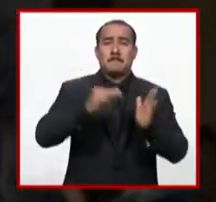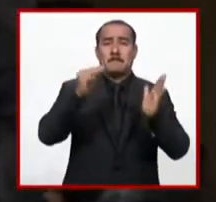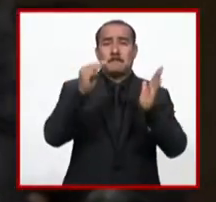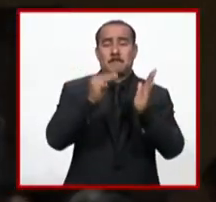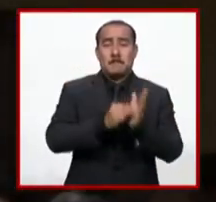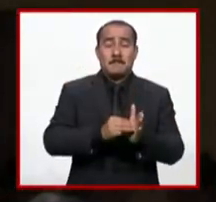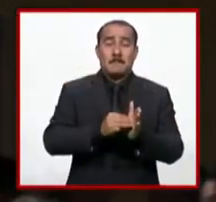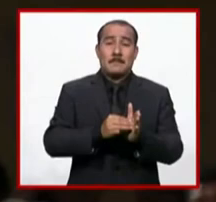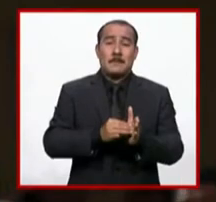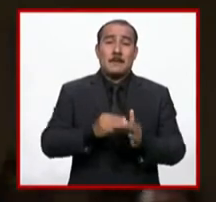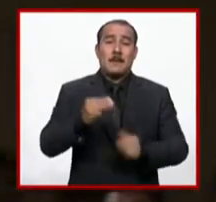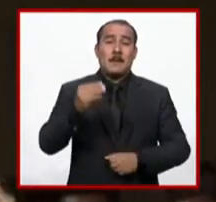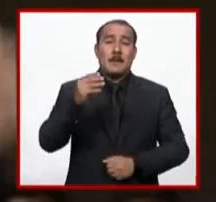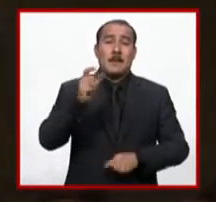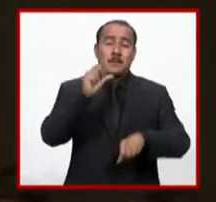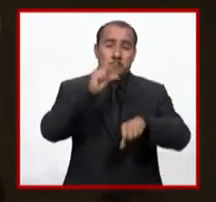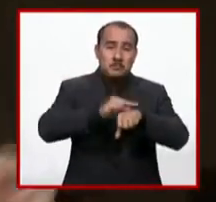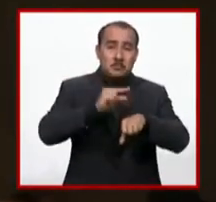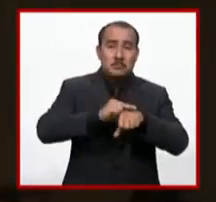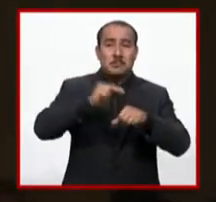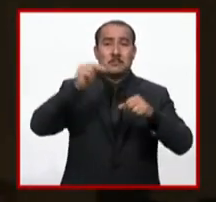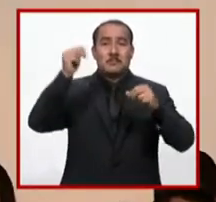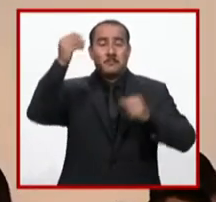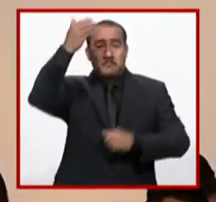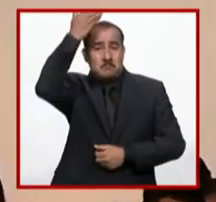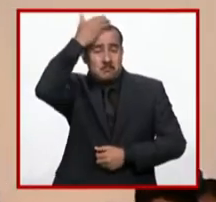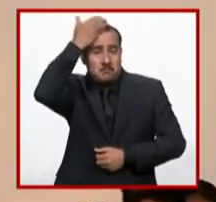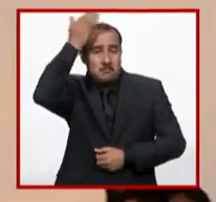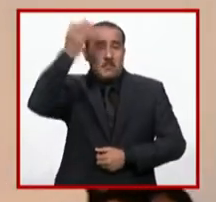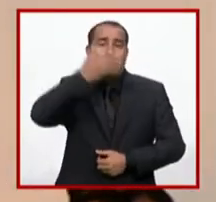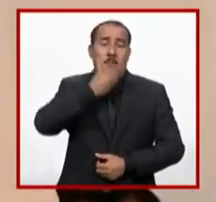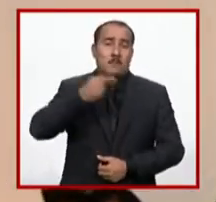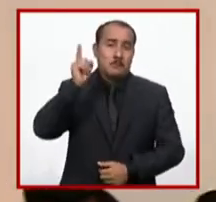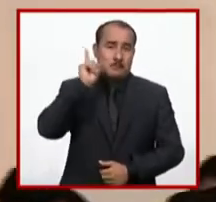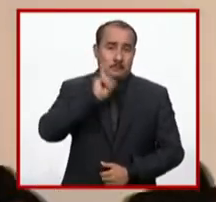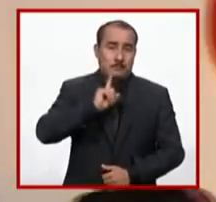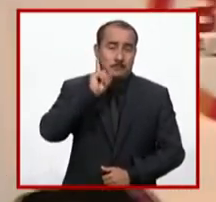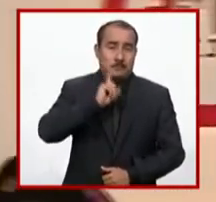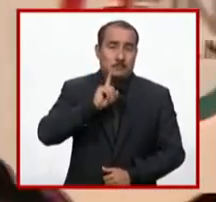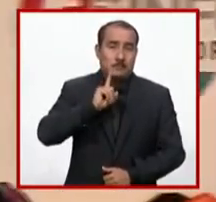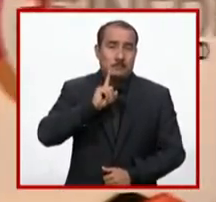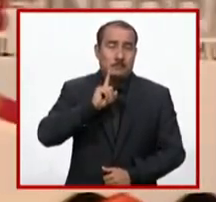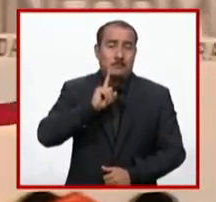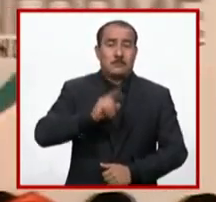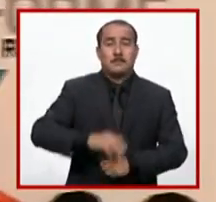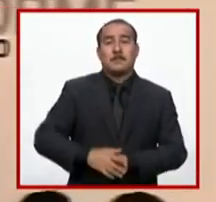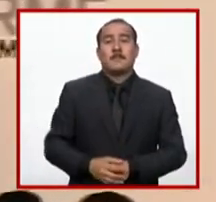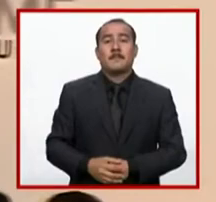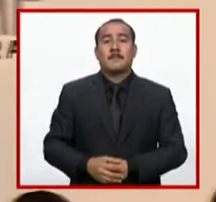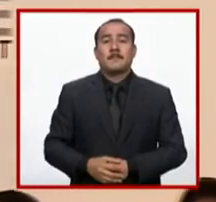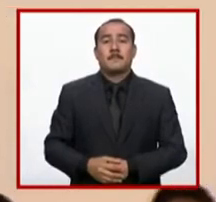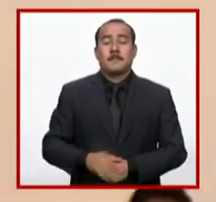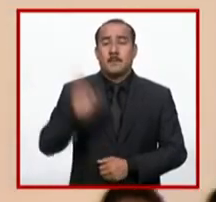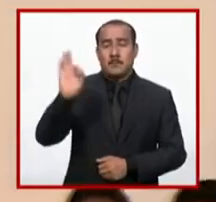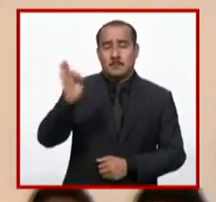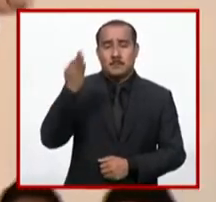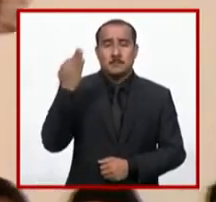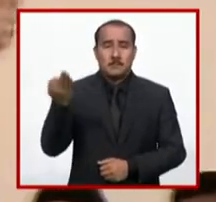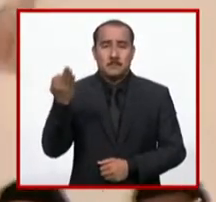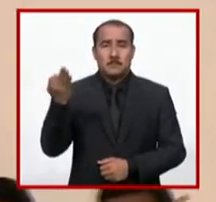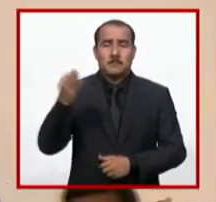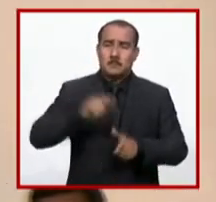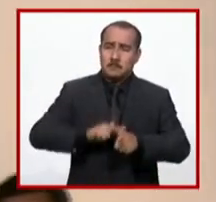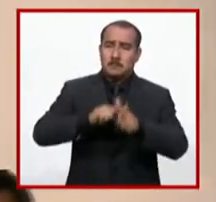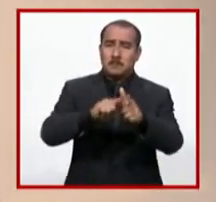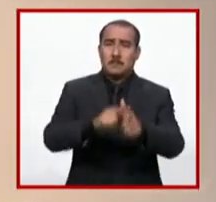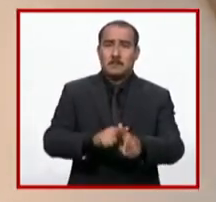médicos, doctoras, enfermeras y enfermeros de los segmentos de regularización, federalización